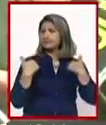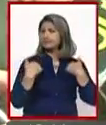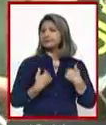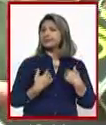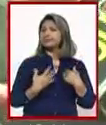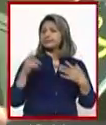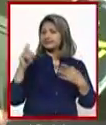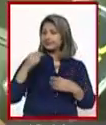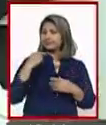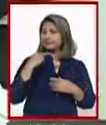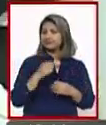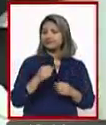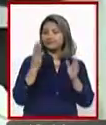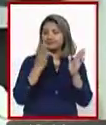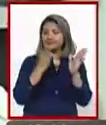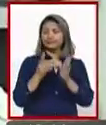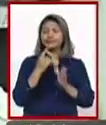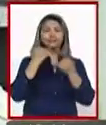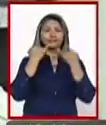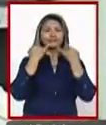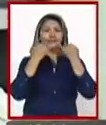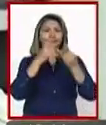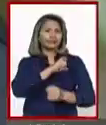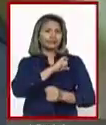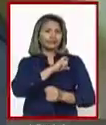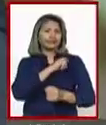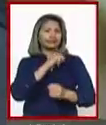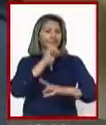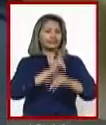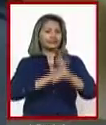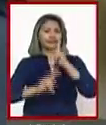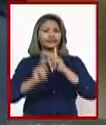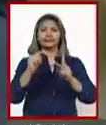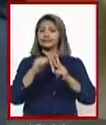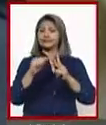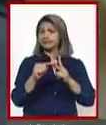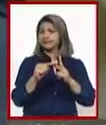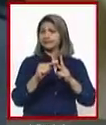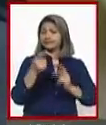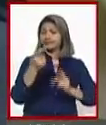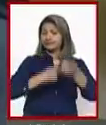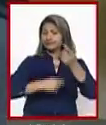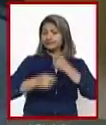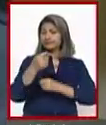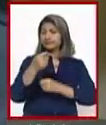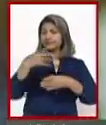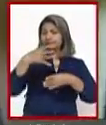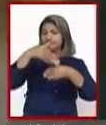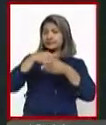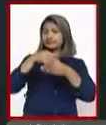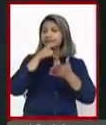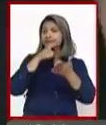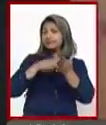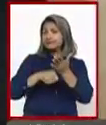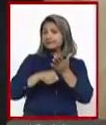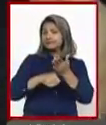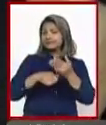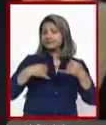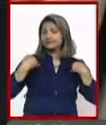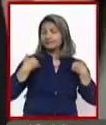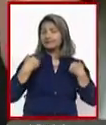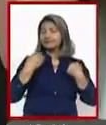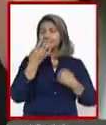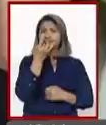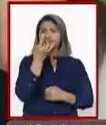tienen que nomás ser procesados. Según el informe policial, estas personas se dedicaban a comercializar los sobres con marihuana a los jóvenes de la